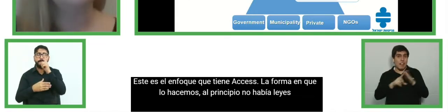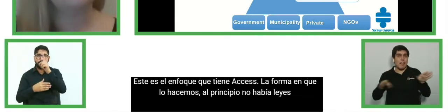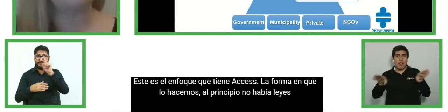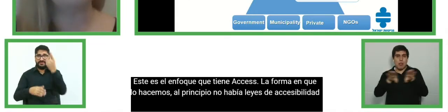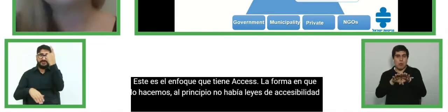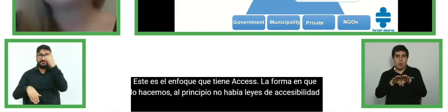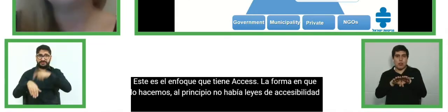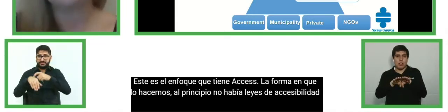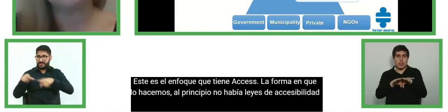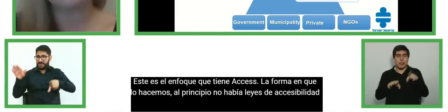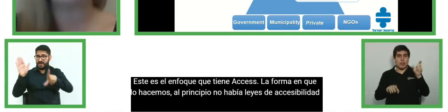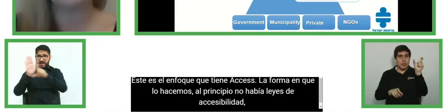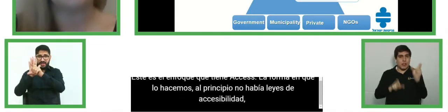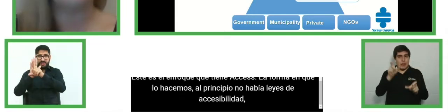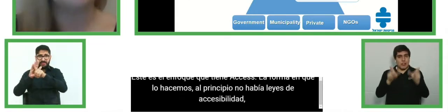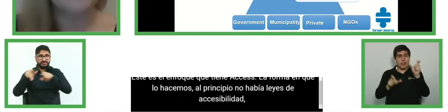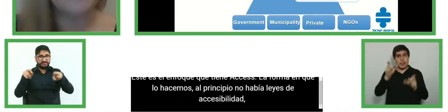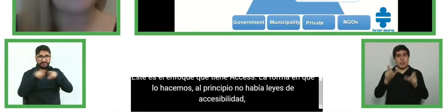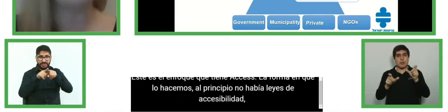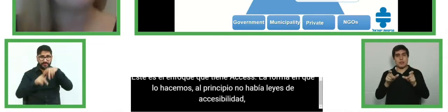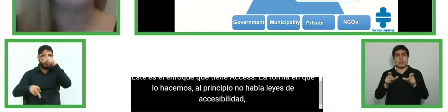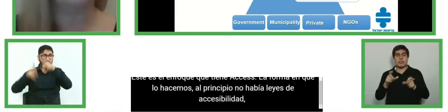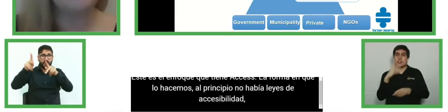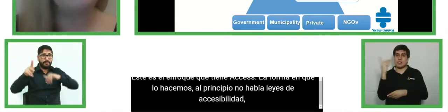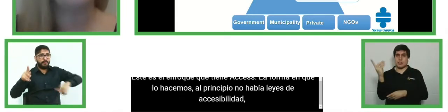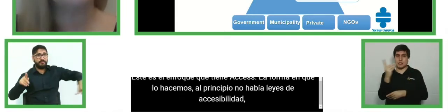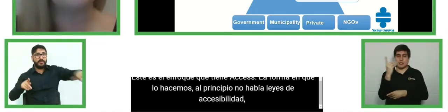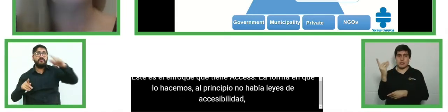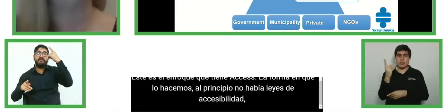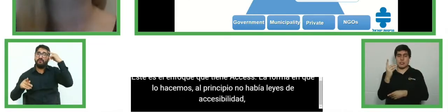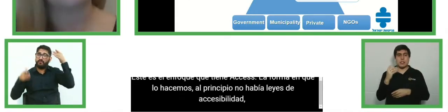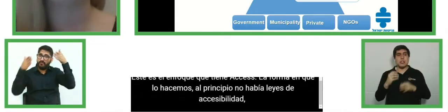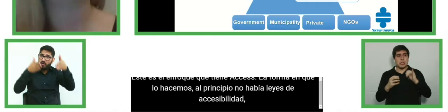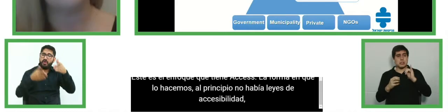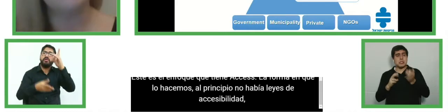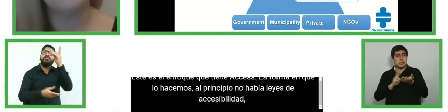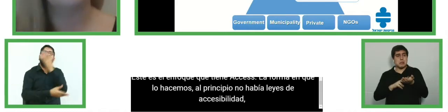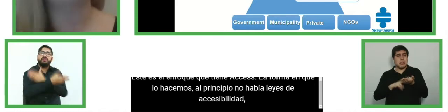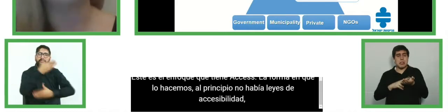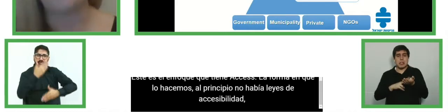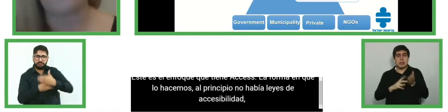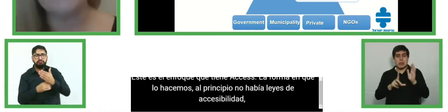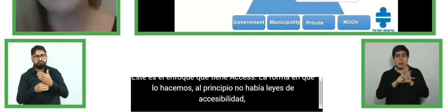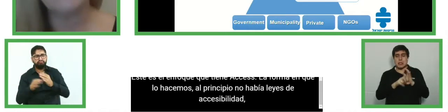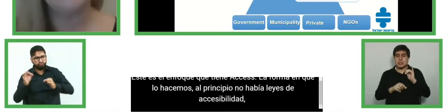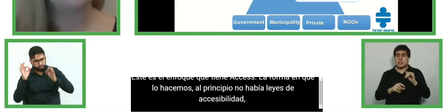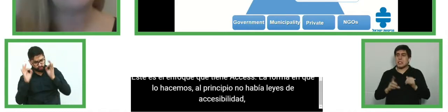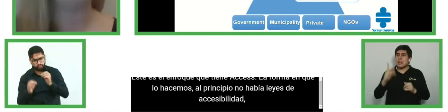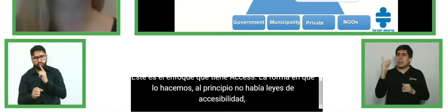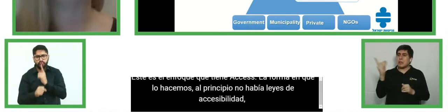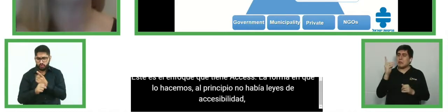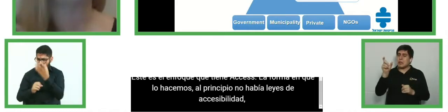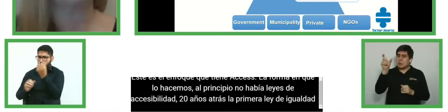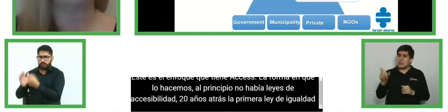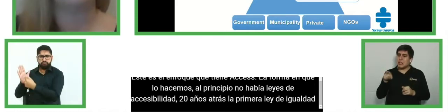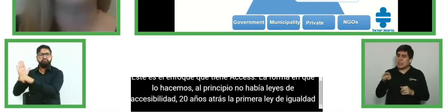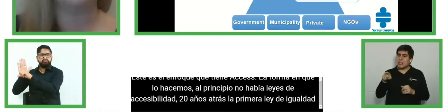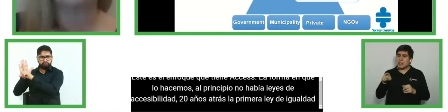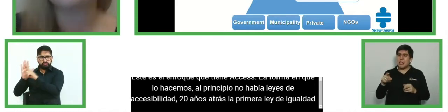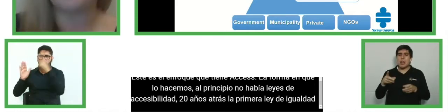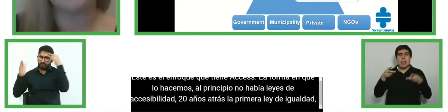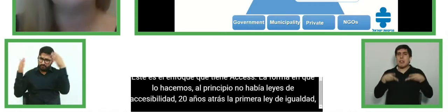igualdad para las personas con discapacidad decía, sí, ¿saben qué? La gente con discapacidades tienen derecho para